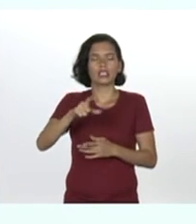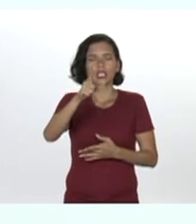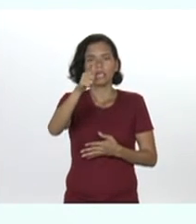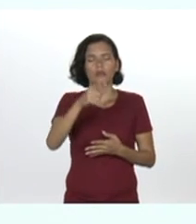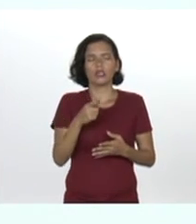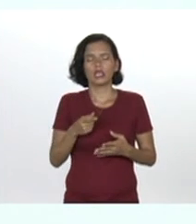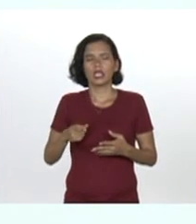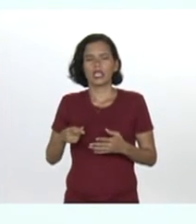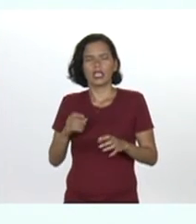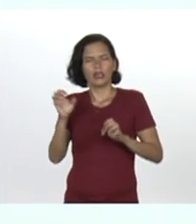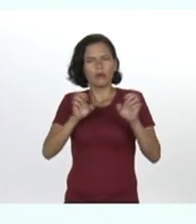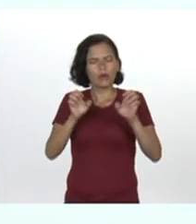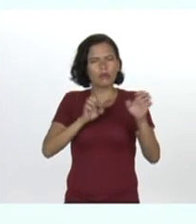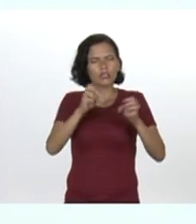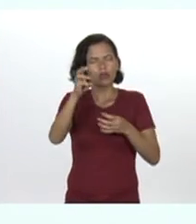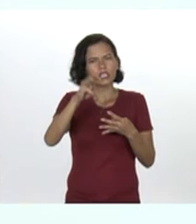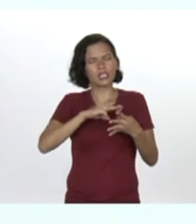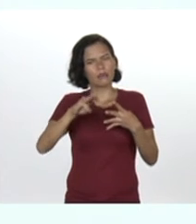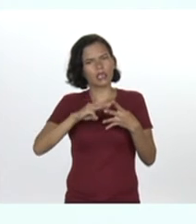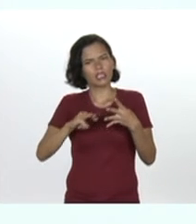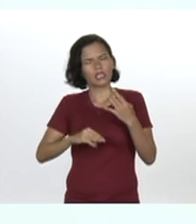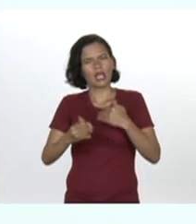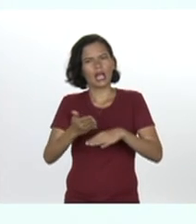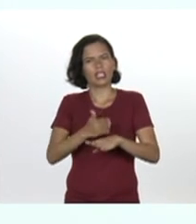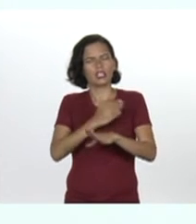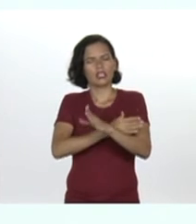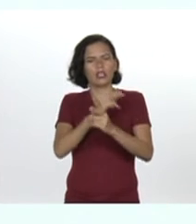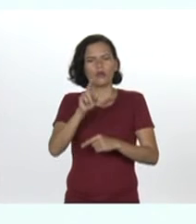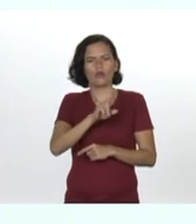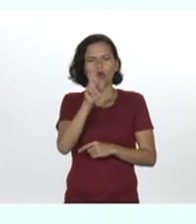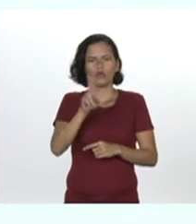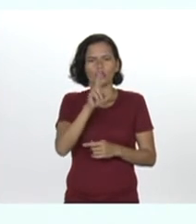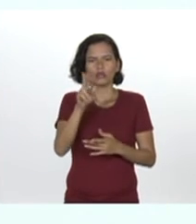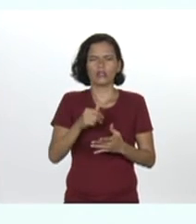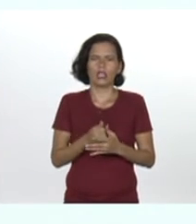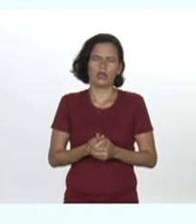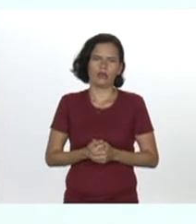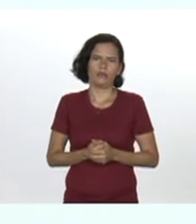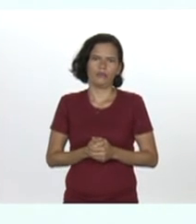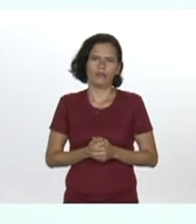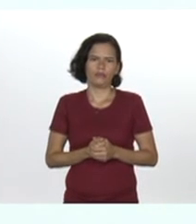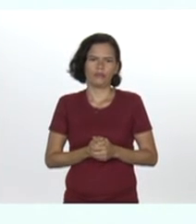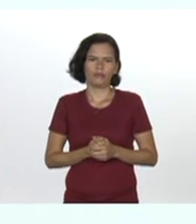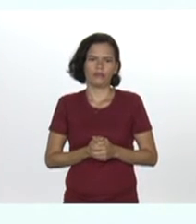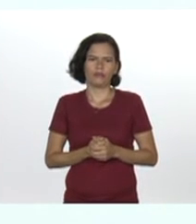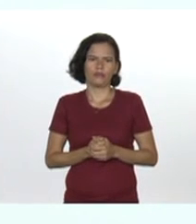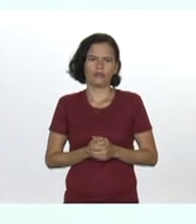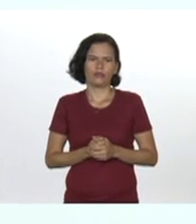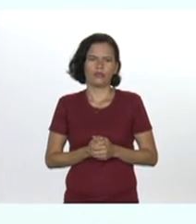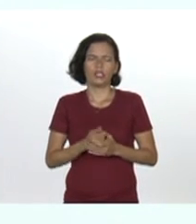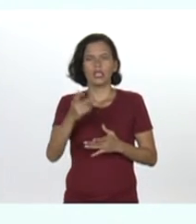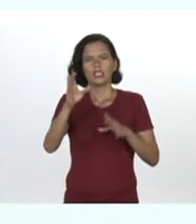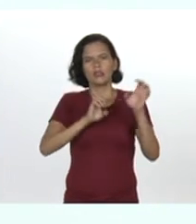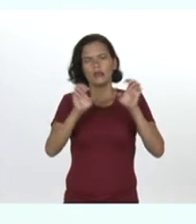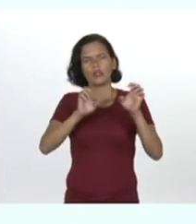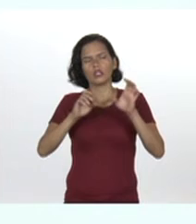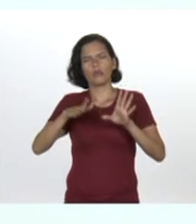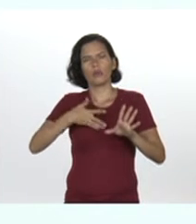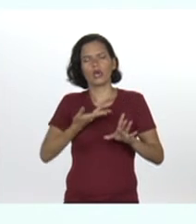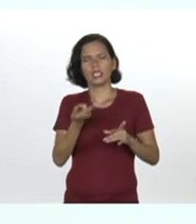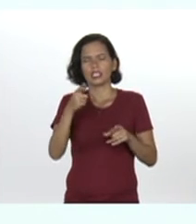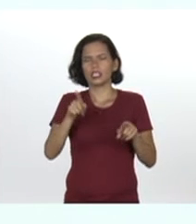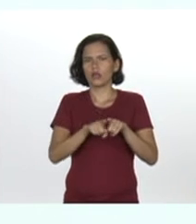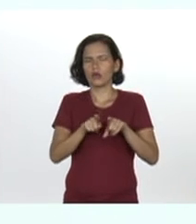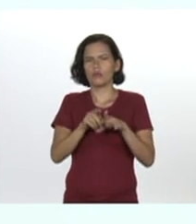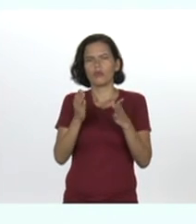ese material antes de utilizarlo realmente en el objetivo para el cual lo creamos. Esa prueba puede hacerla incluso con el